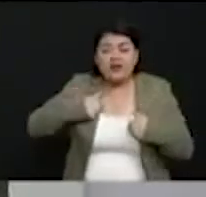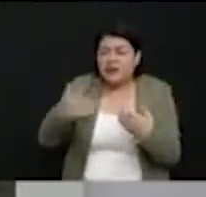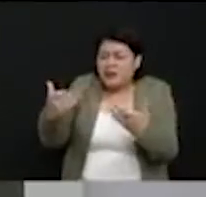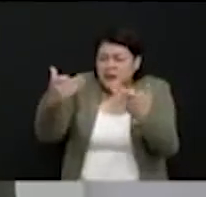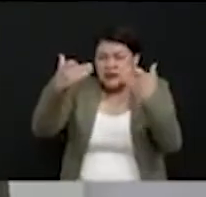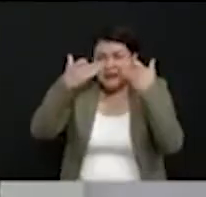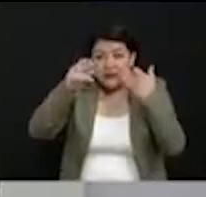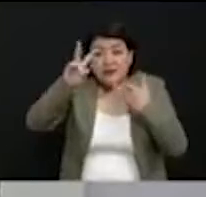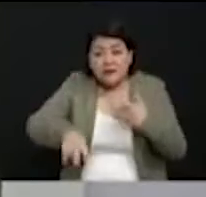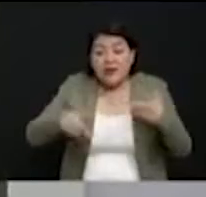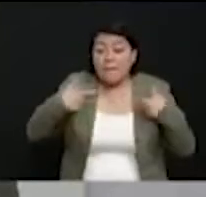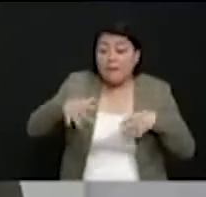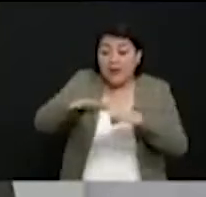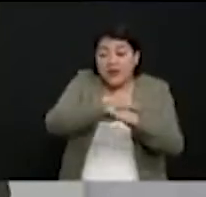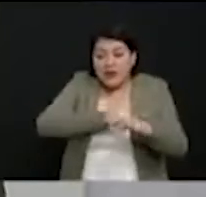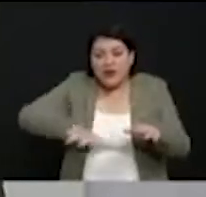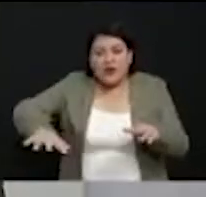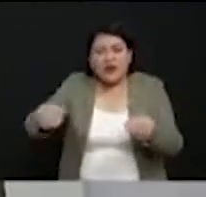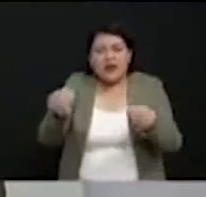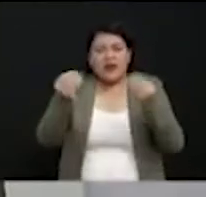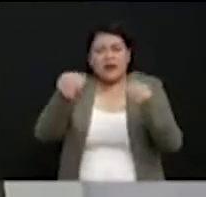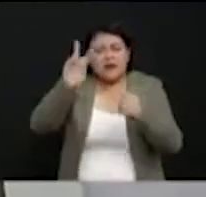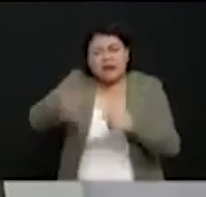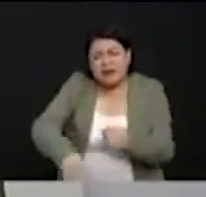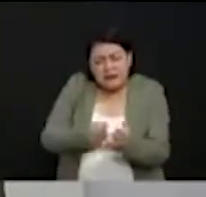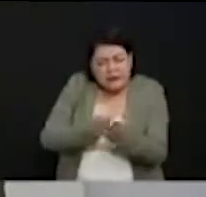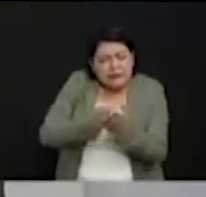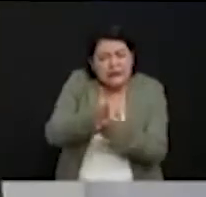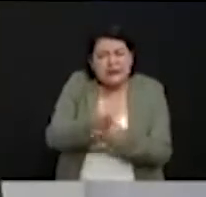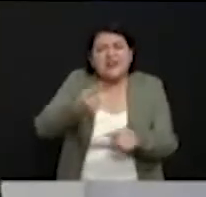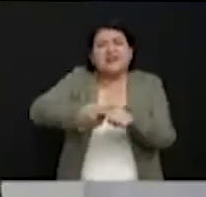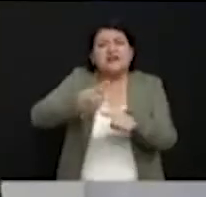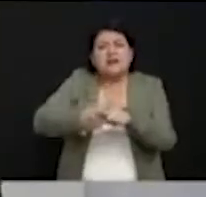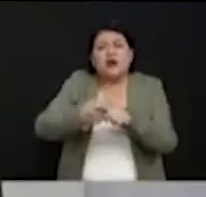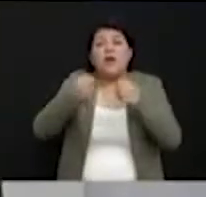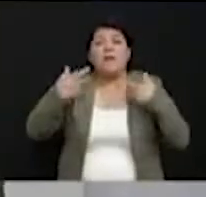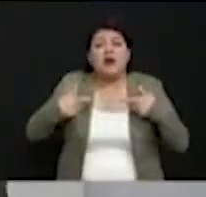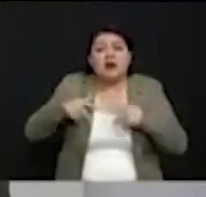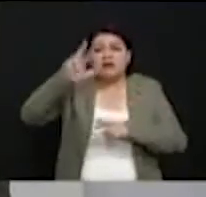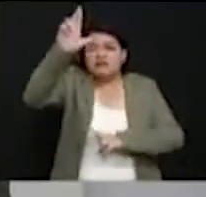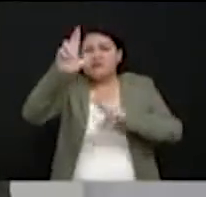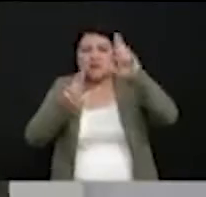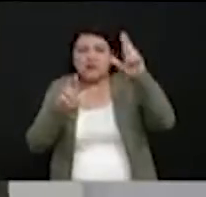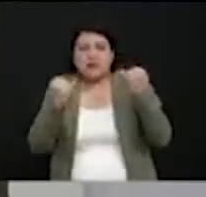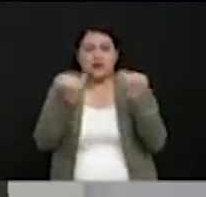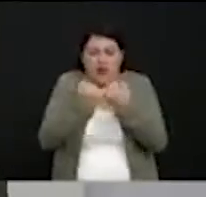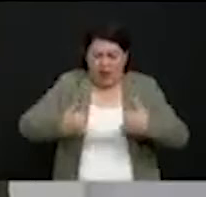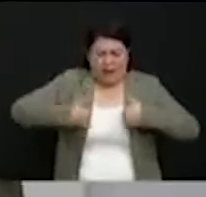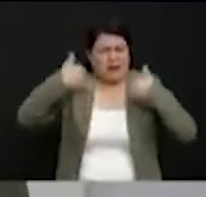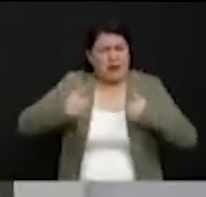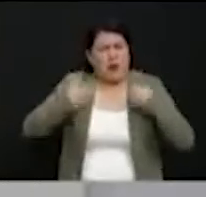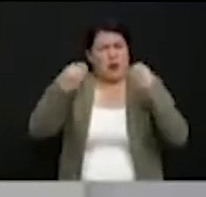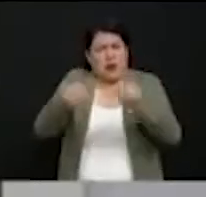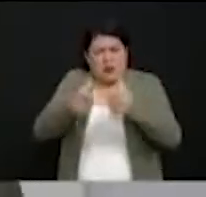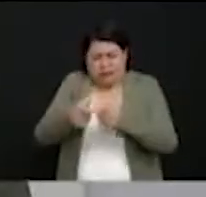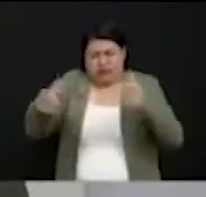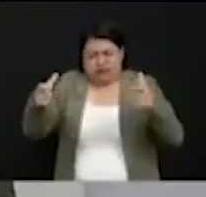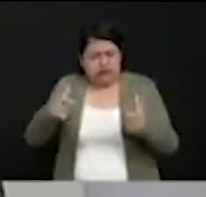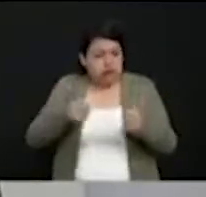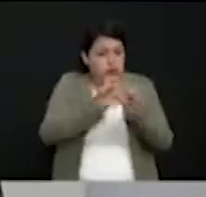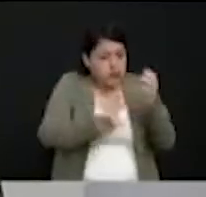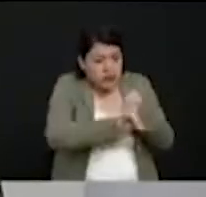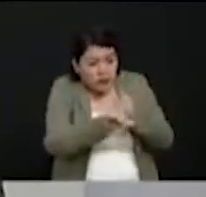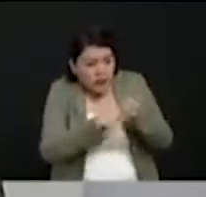del compromiso y la entrega de decenas de miles de voluntarios especialmente jóvenes que auxilian